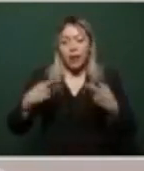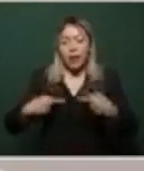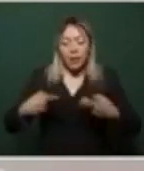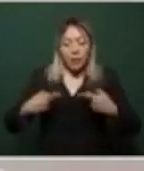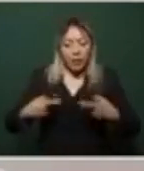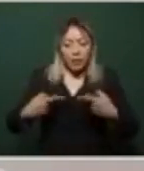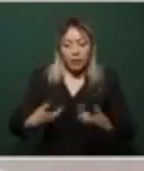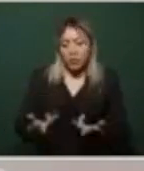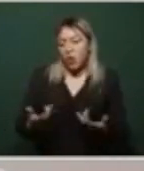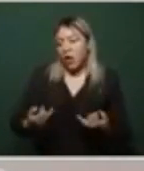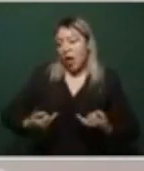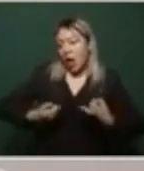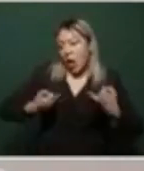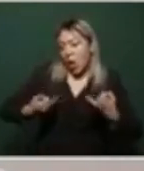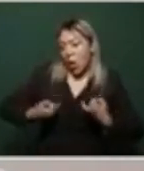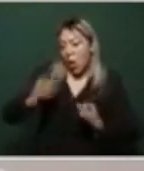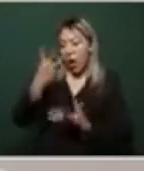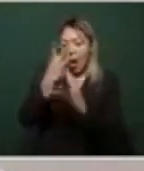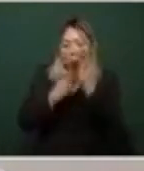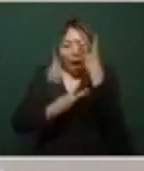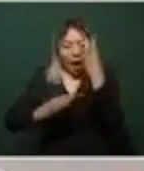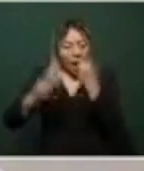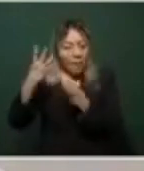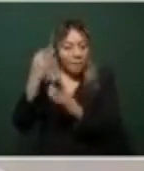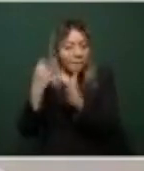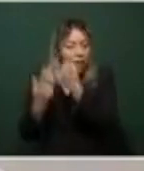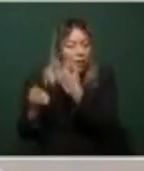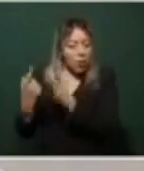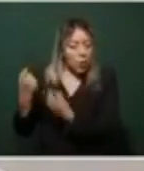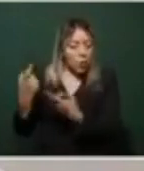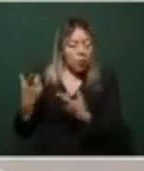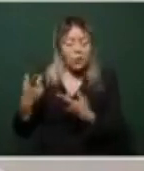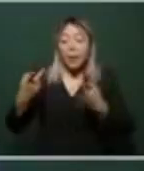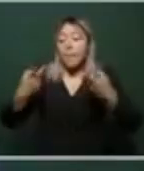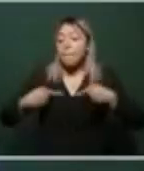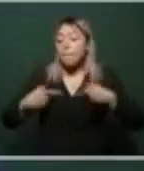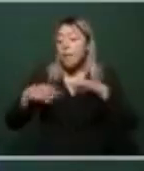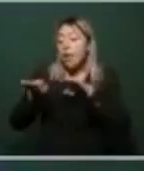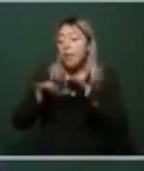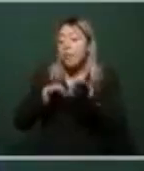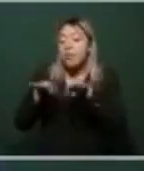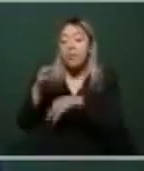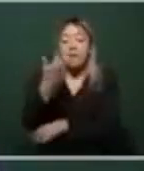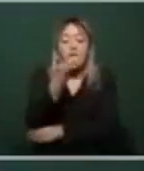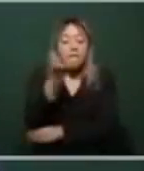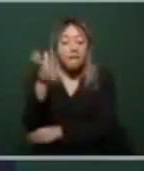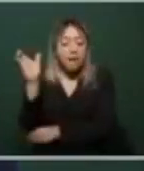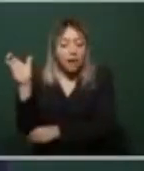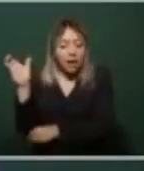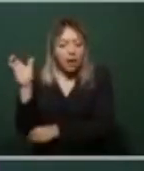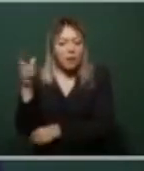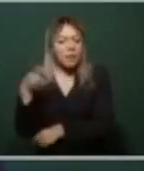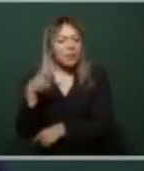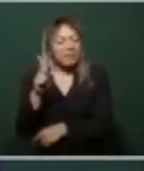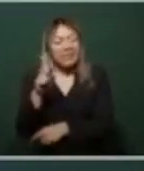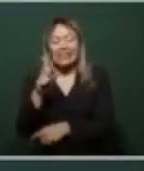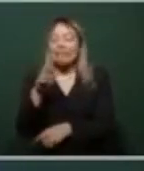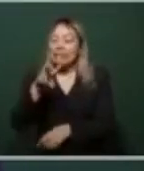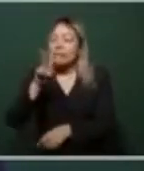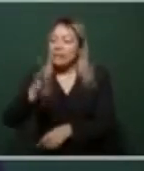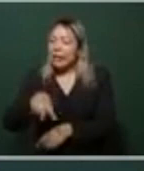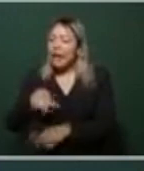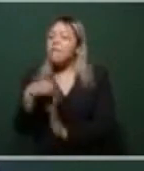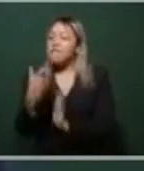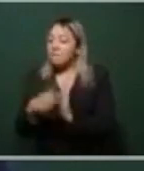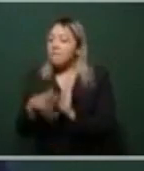como aprendices, apoyos a campesinos, pero todavía hace